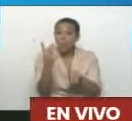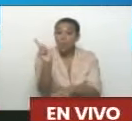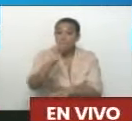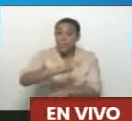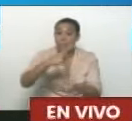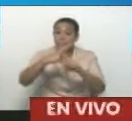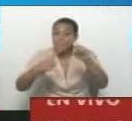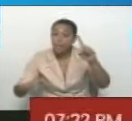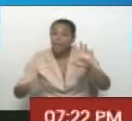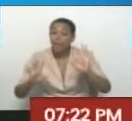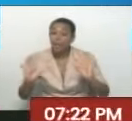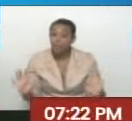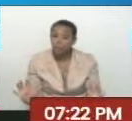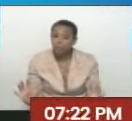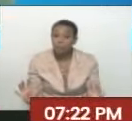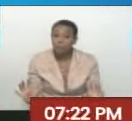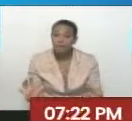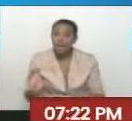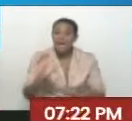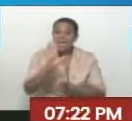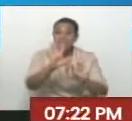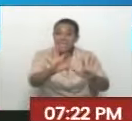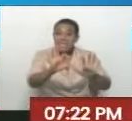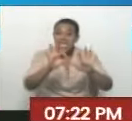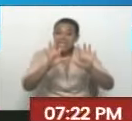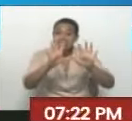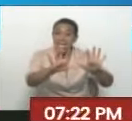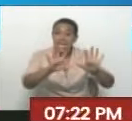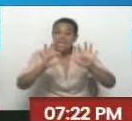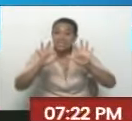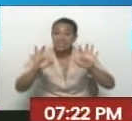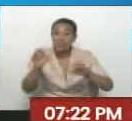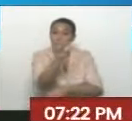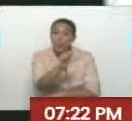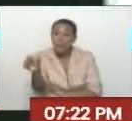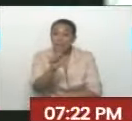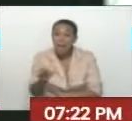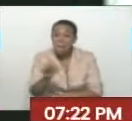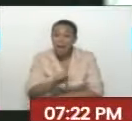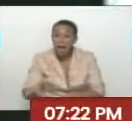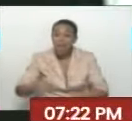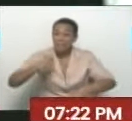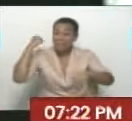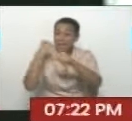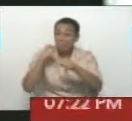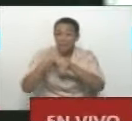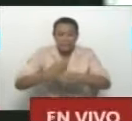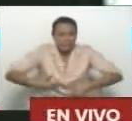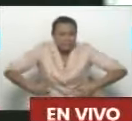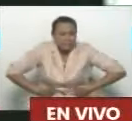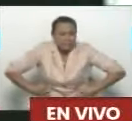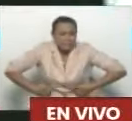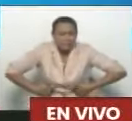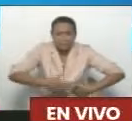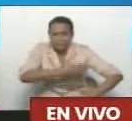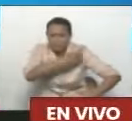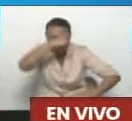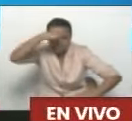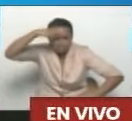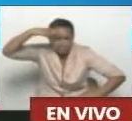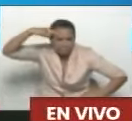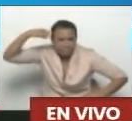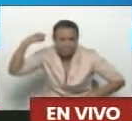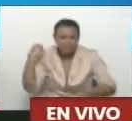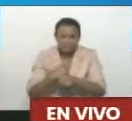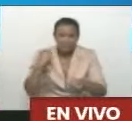4 meses y medio. ¿Ah? Tienes 18 semanas, Montezuma, para reventarte, echar el resto.